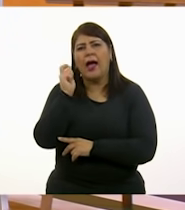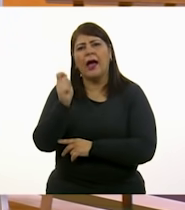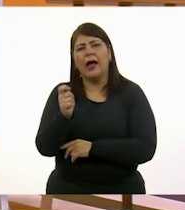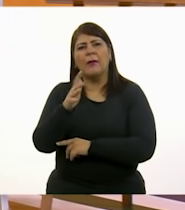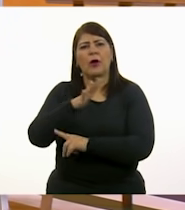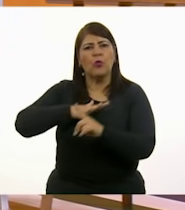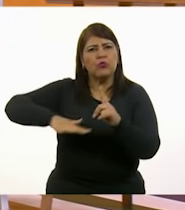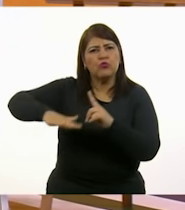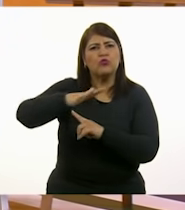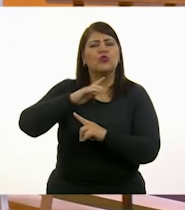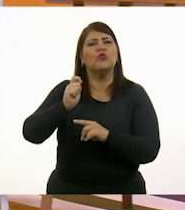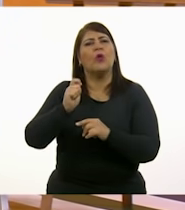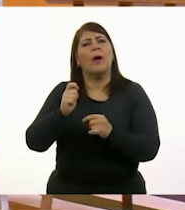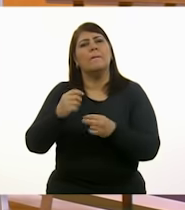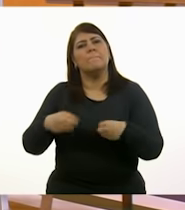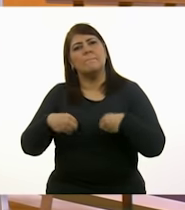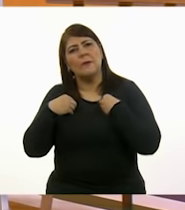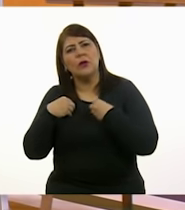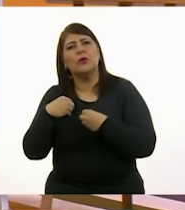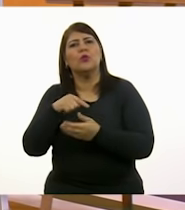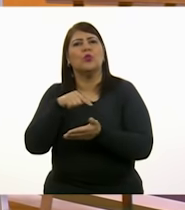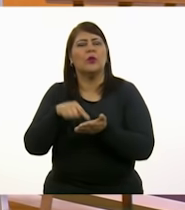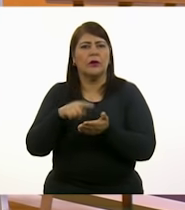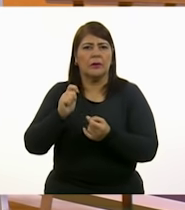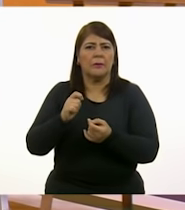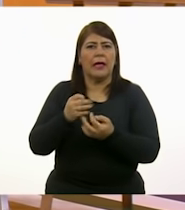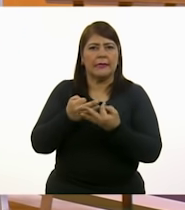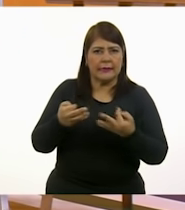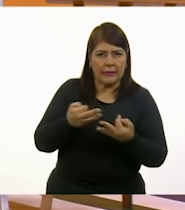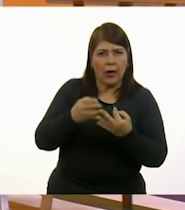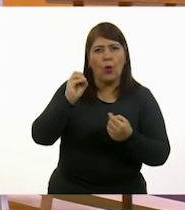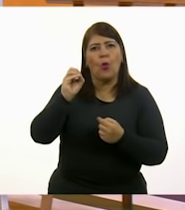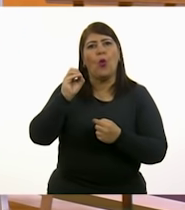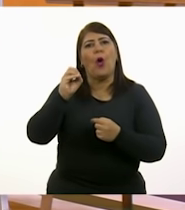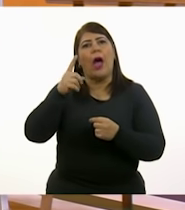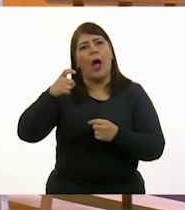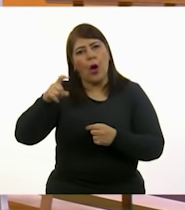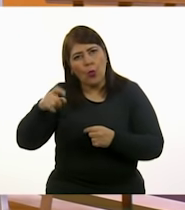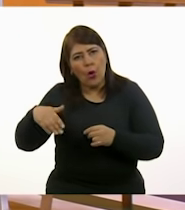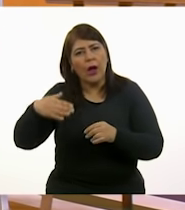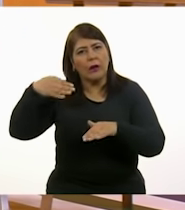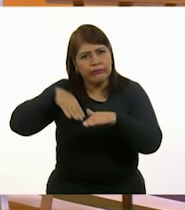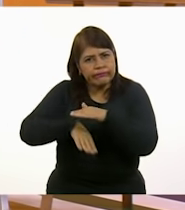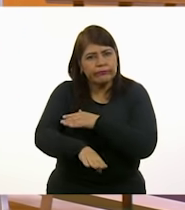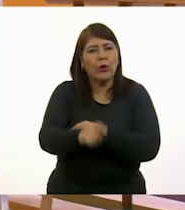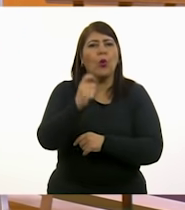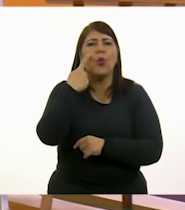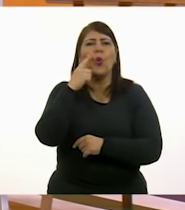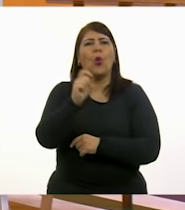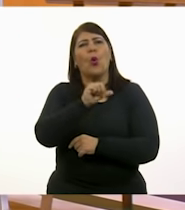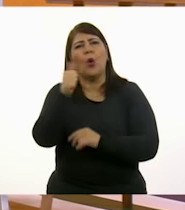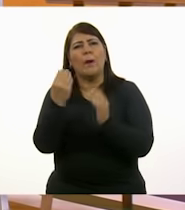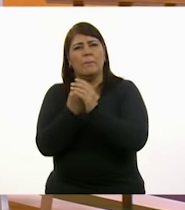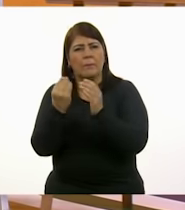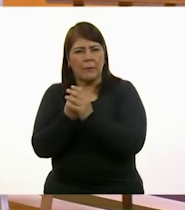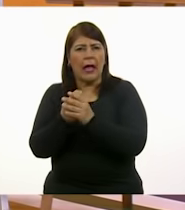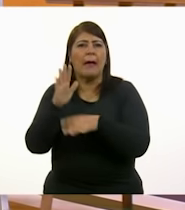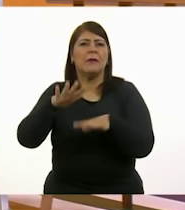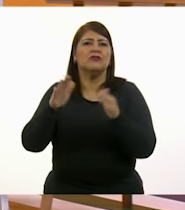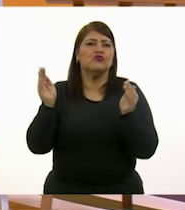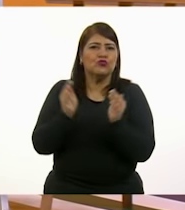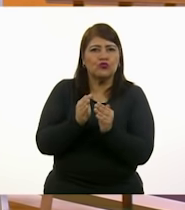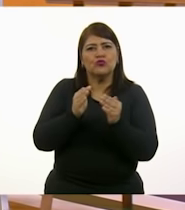viven, terrestres o acuáticos. Y otra clase anterior, estuvimos clasificando animales por su tamaño,